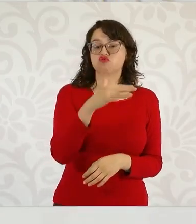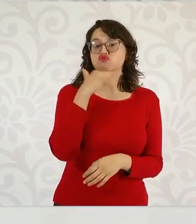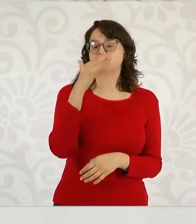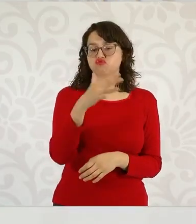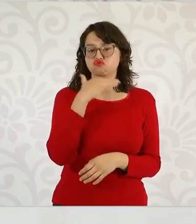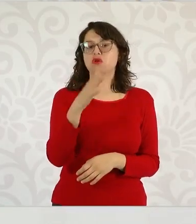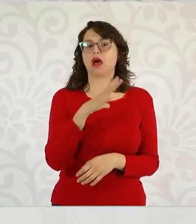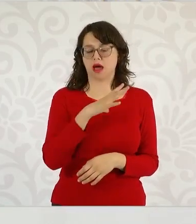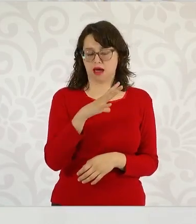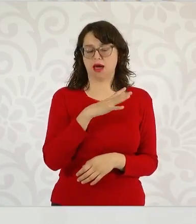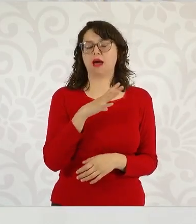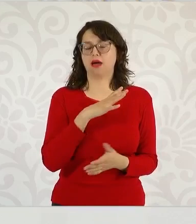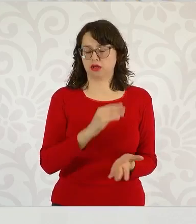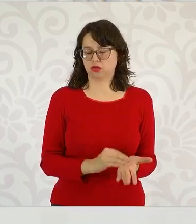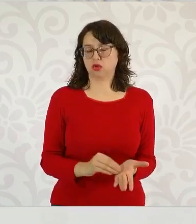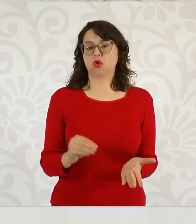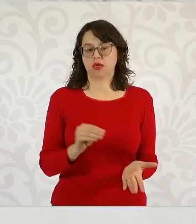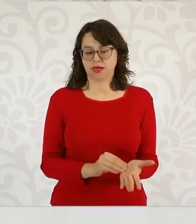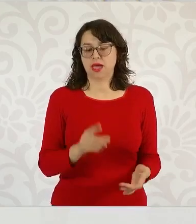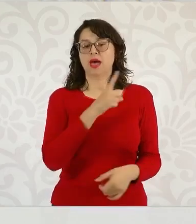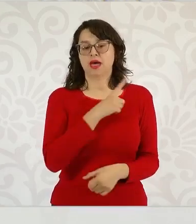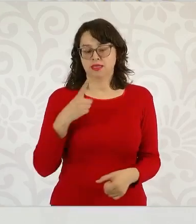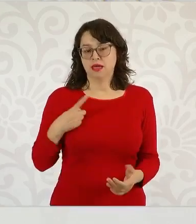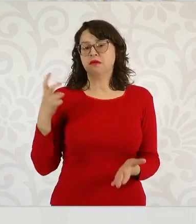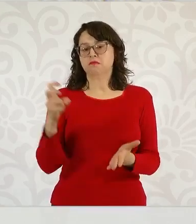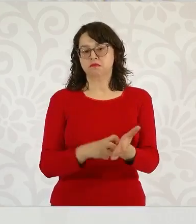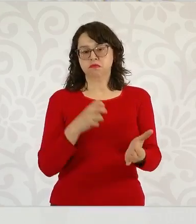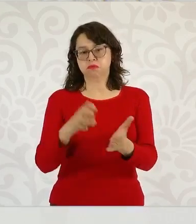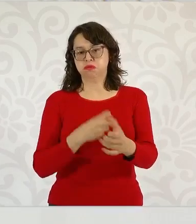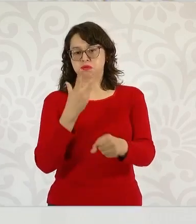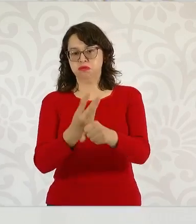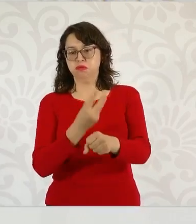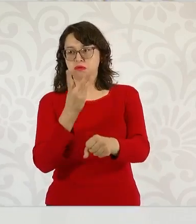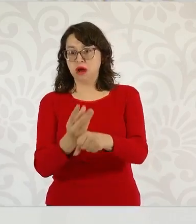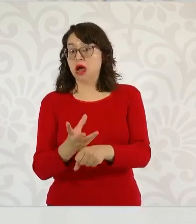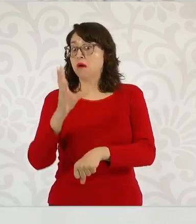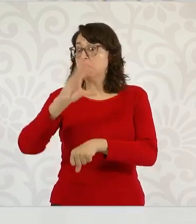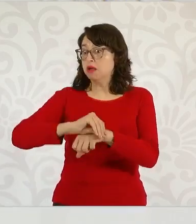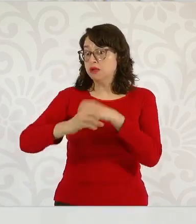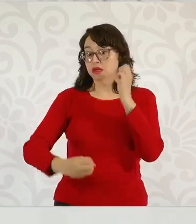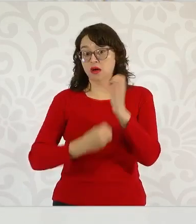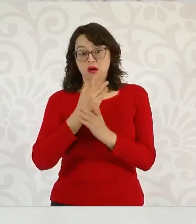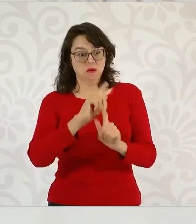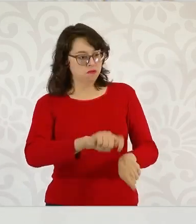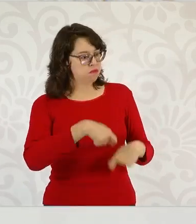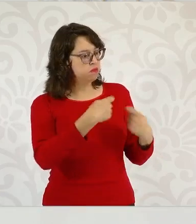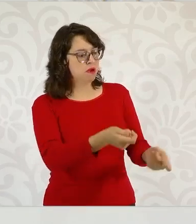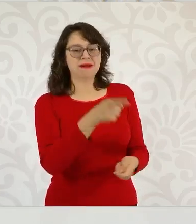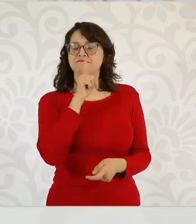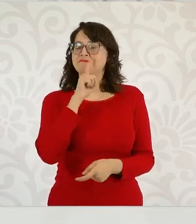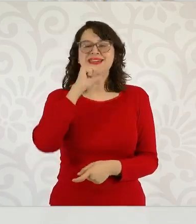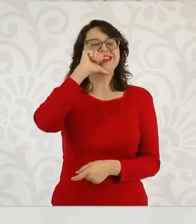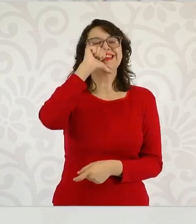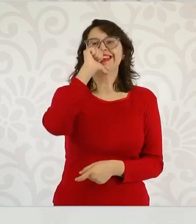de distintas mineras. Entonces, no va a haber ninguna nueva concesión. La ley o